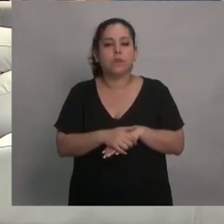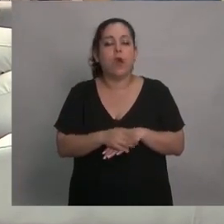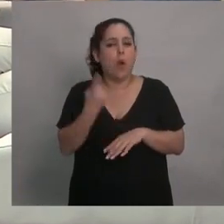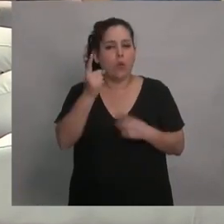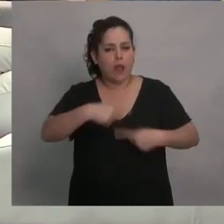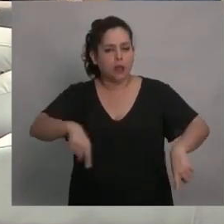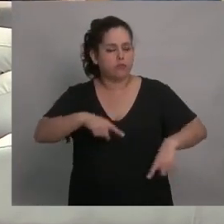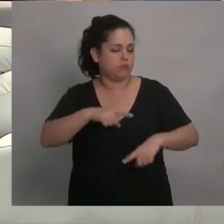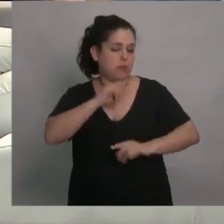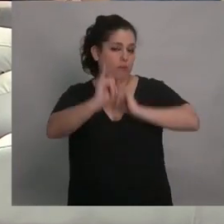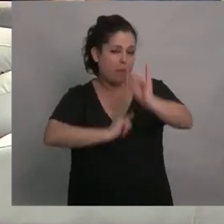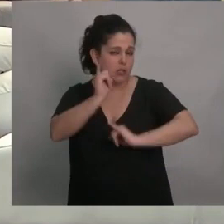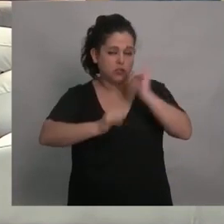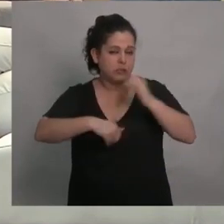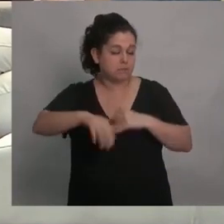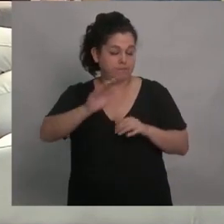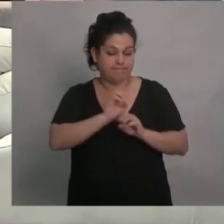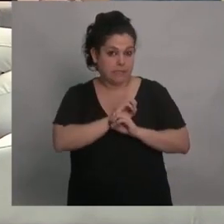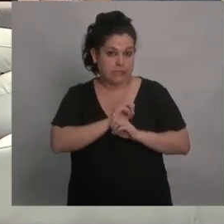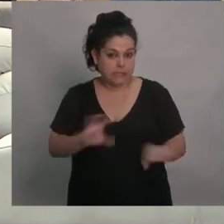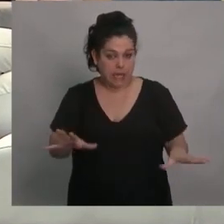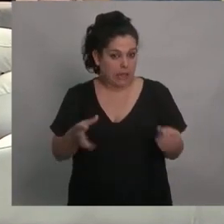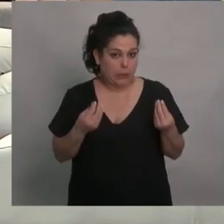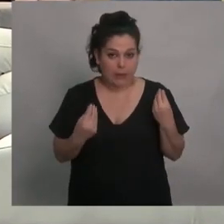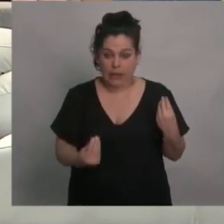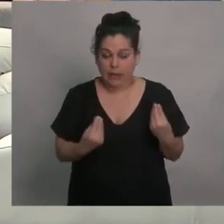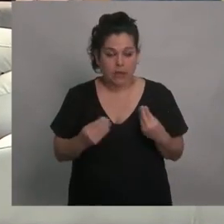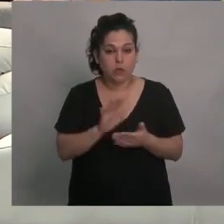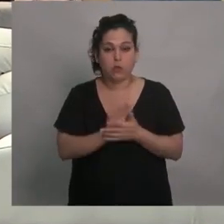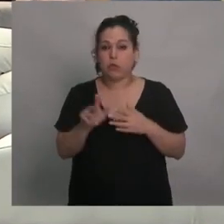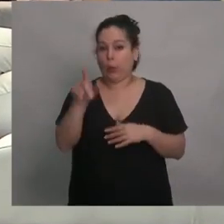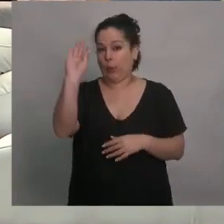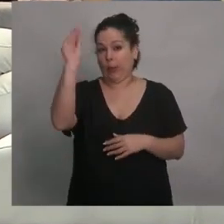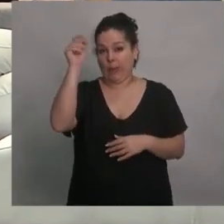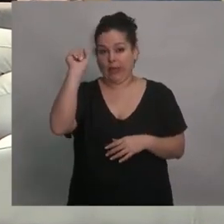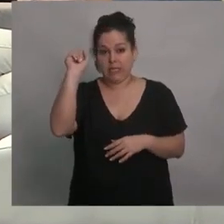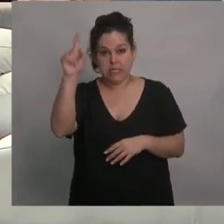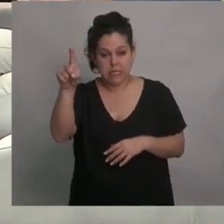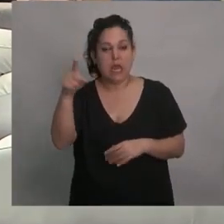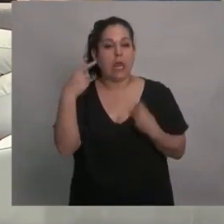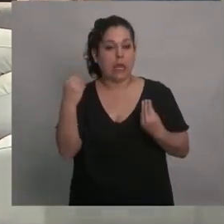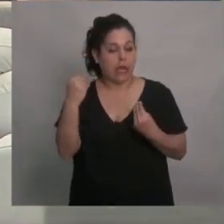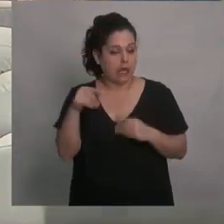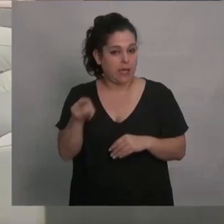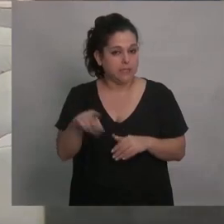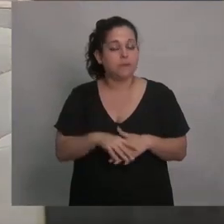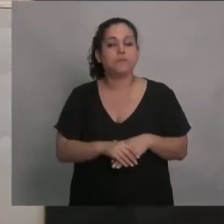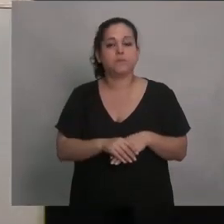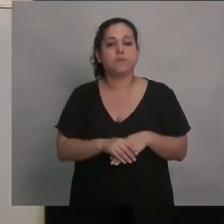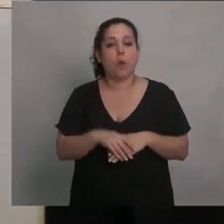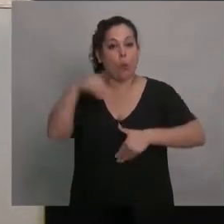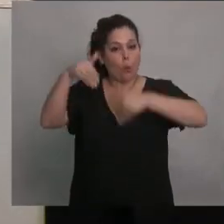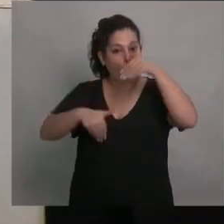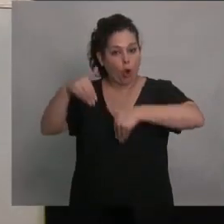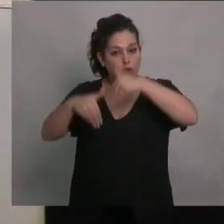Una de las informaciones más tenaces en relación a lo que ha pasado en Brasil es de que la mayoría de los